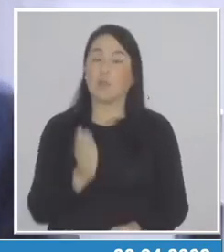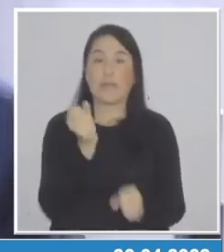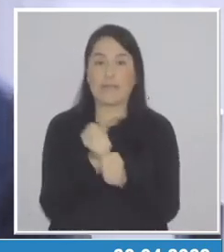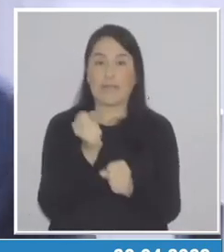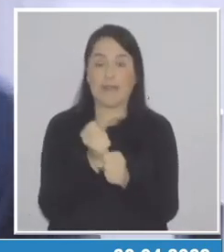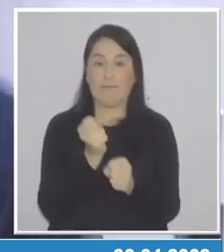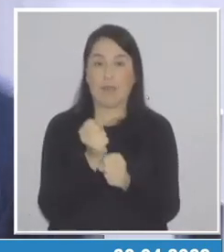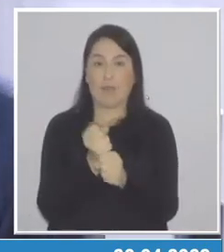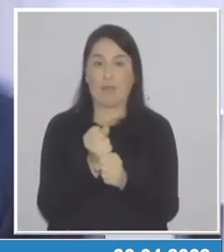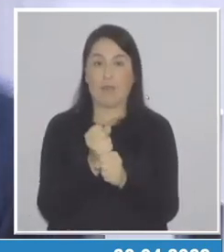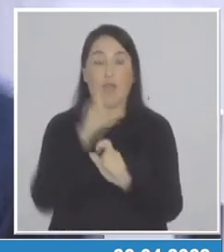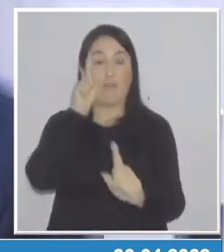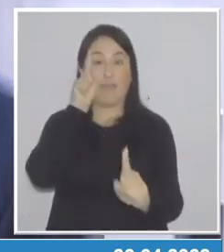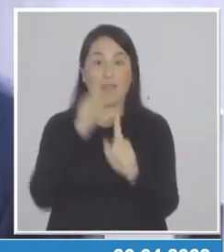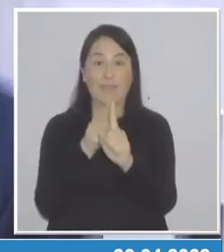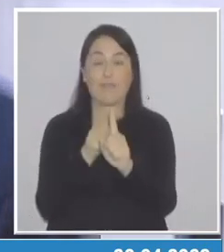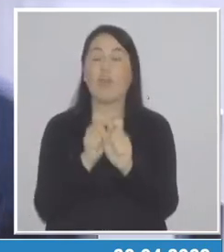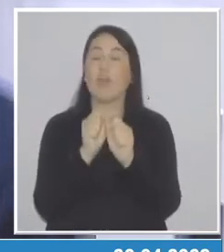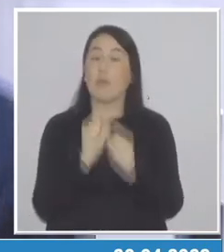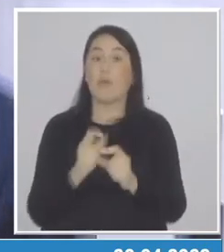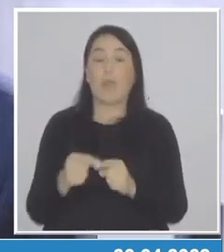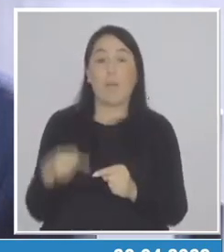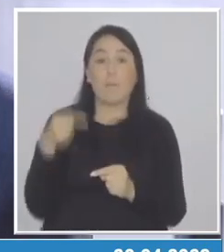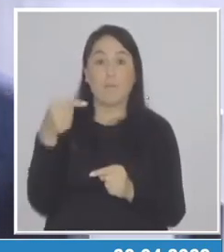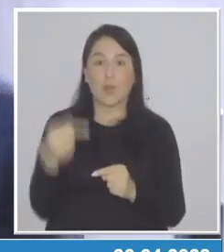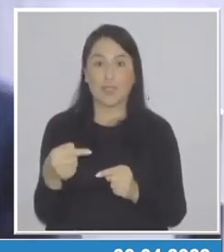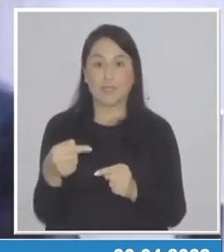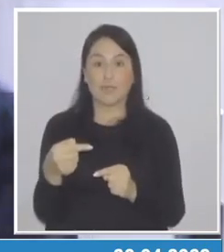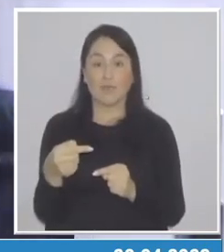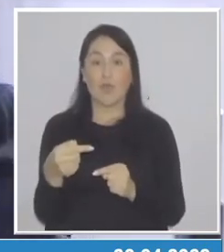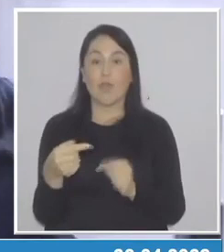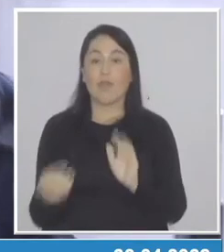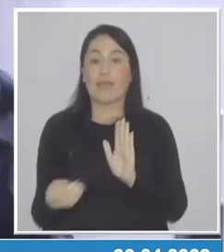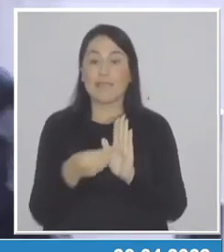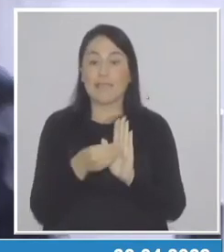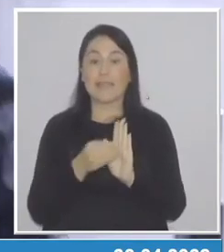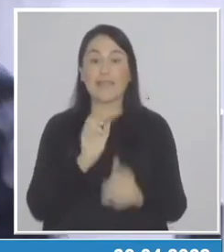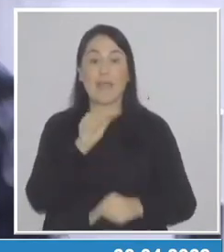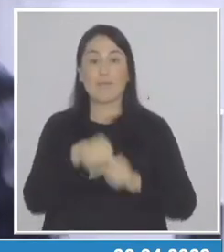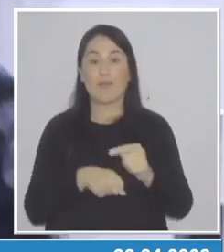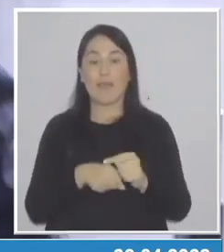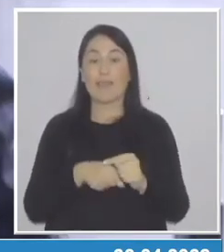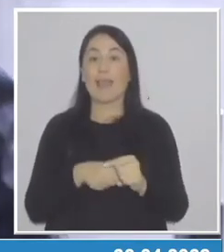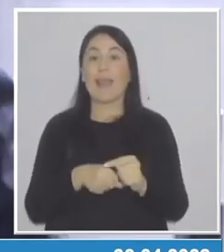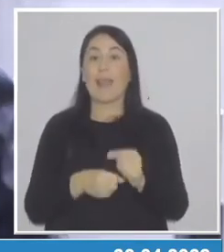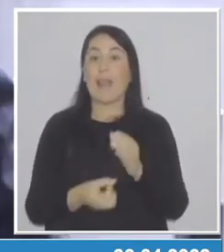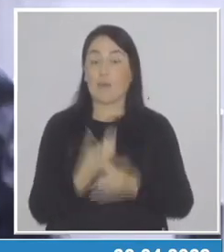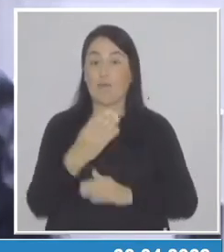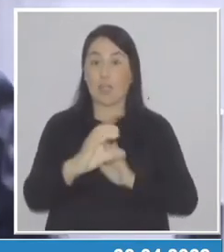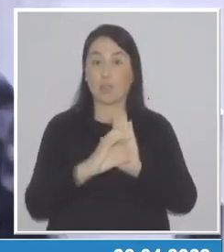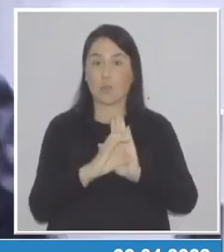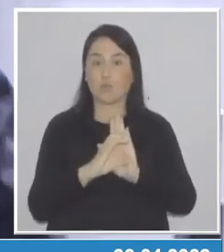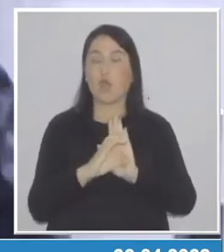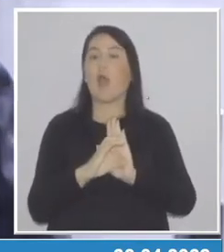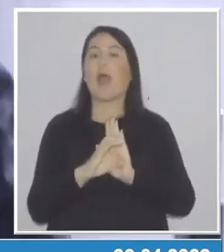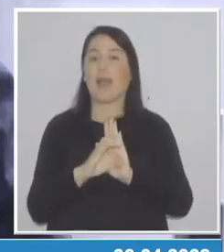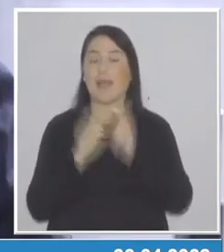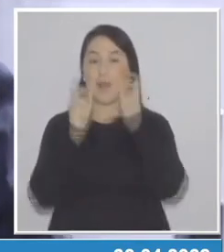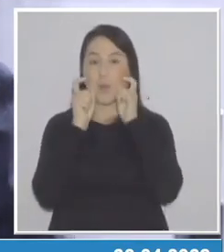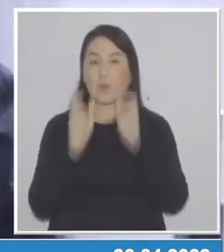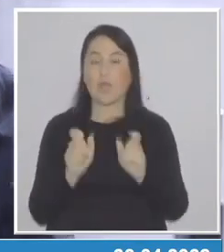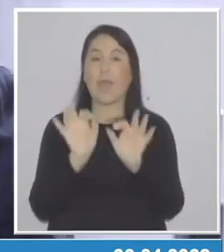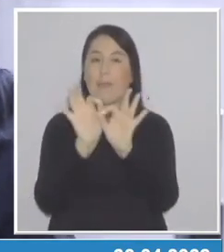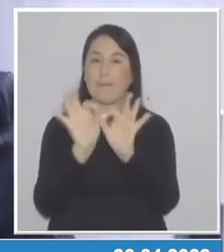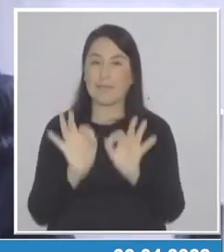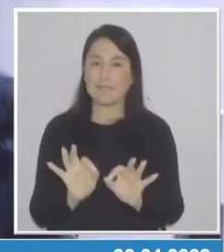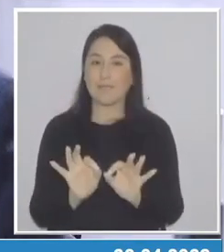dejando a la norma posterior que se dicte, una vez aprobada la nueva Constitución, la regulación específica del